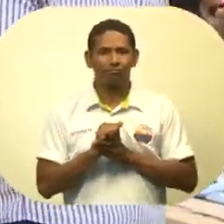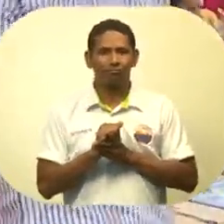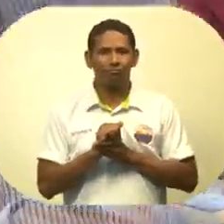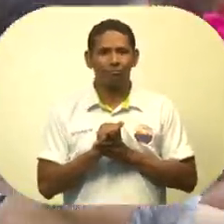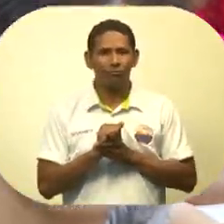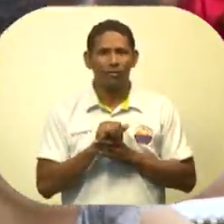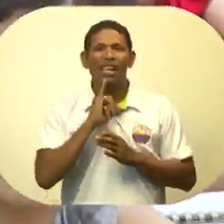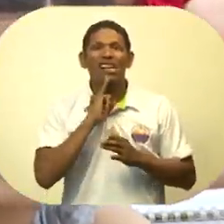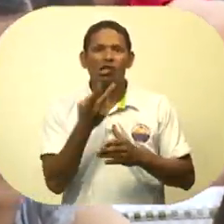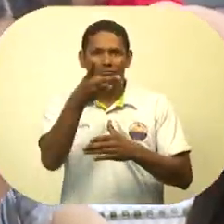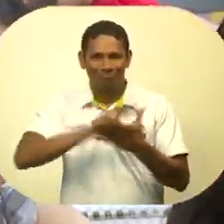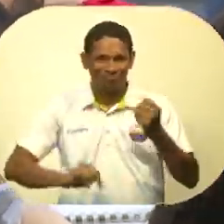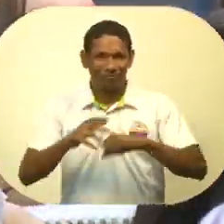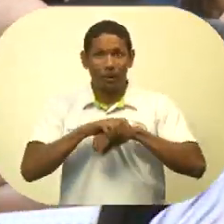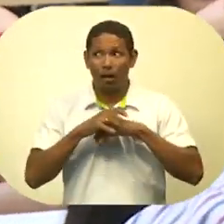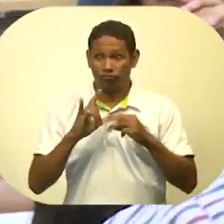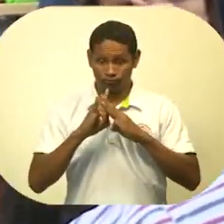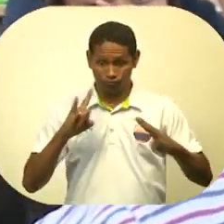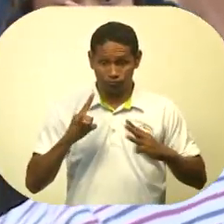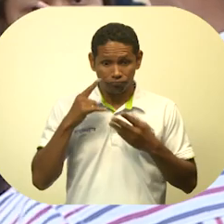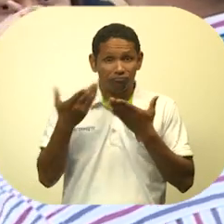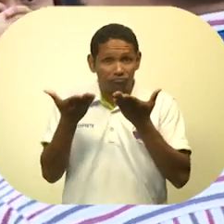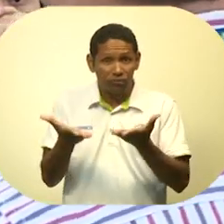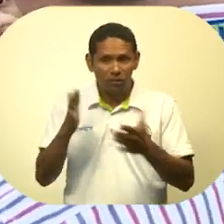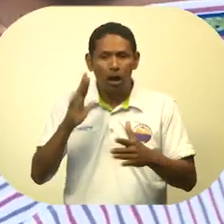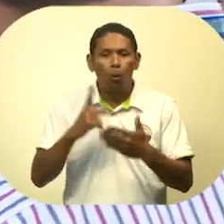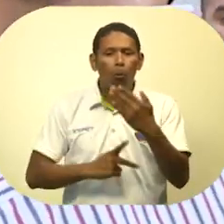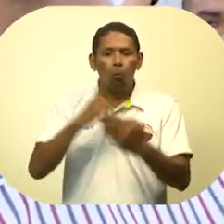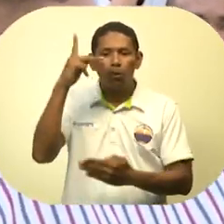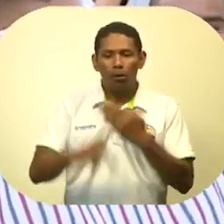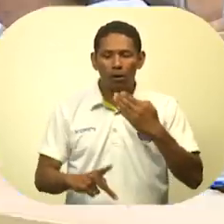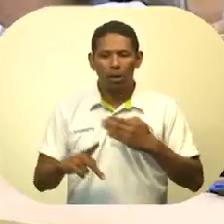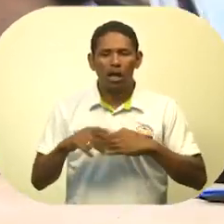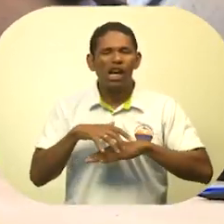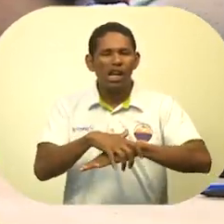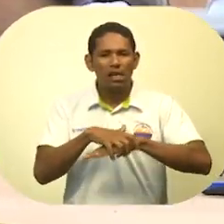bilingüismo se ha tomado a la Universidad del Magdalena gracias al proyecto